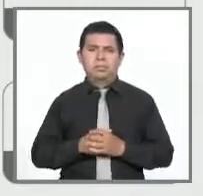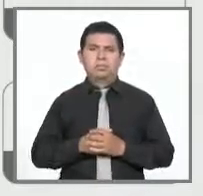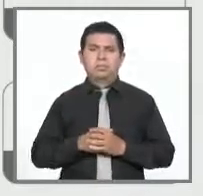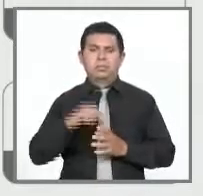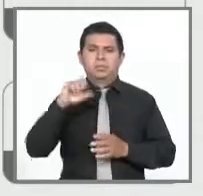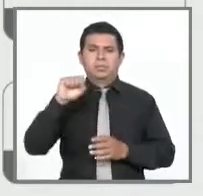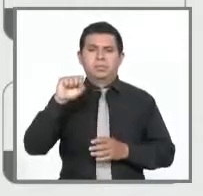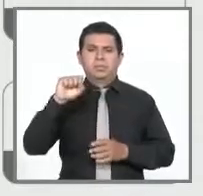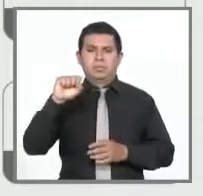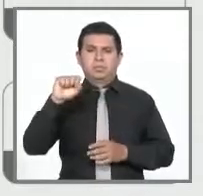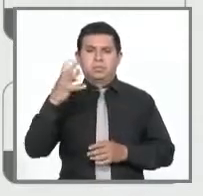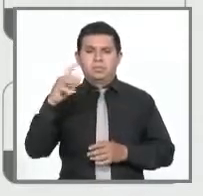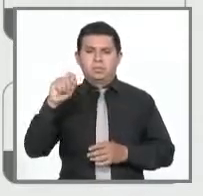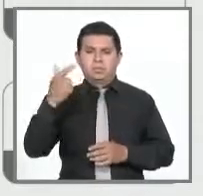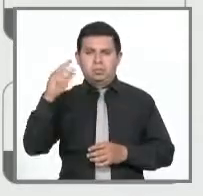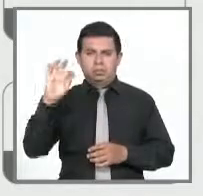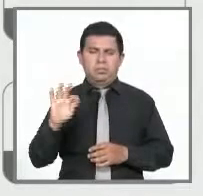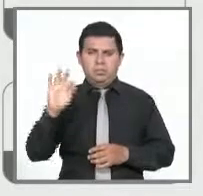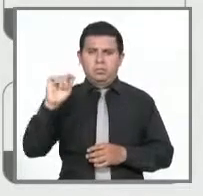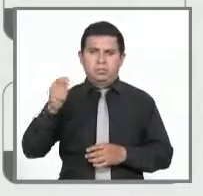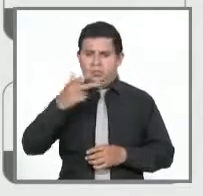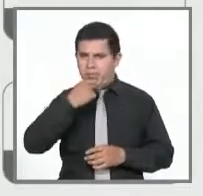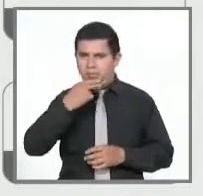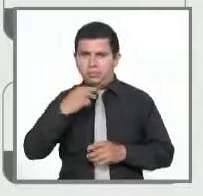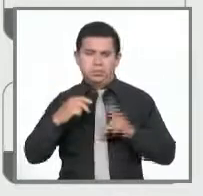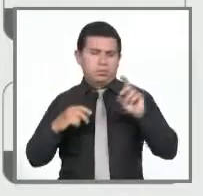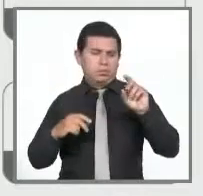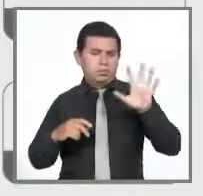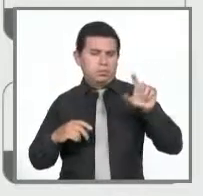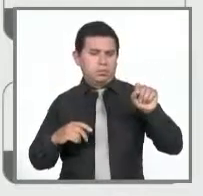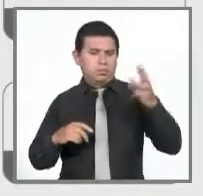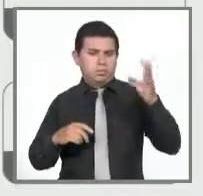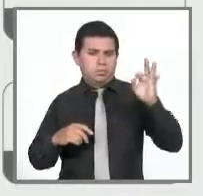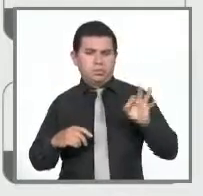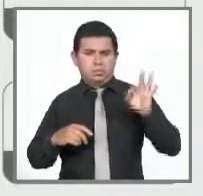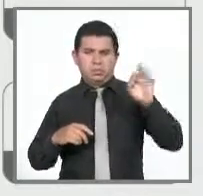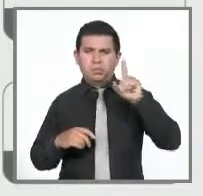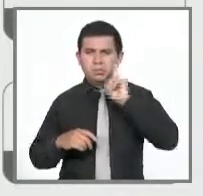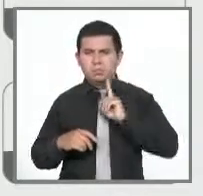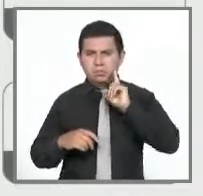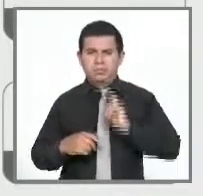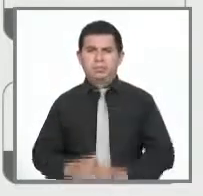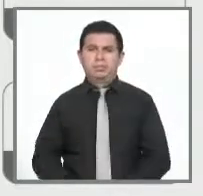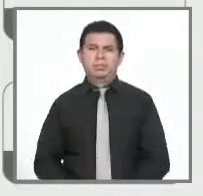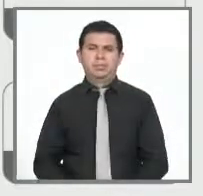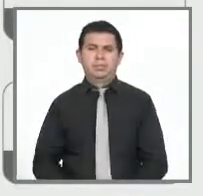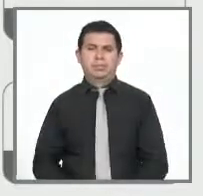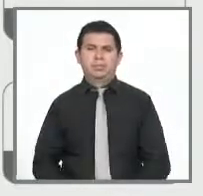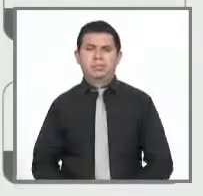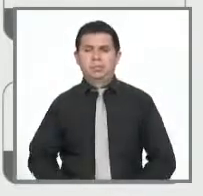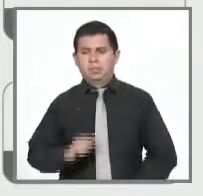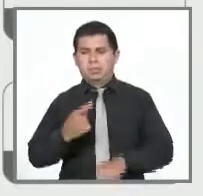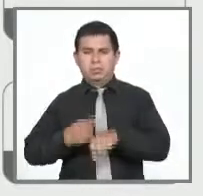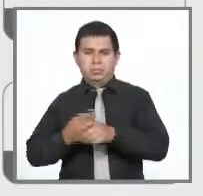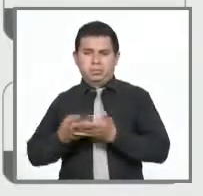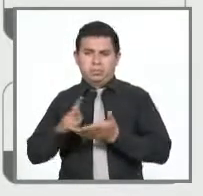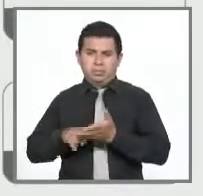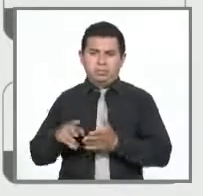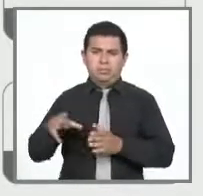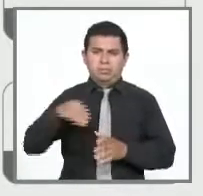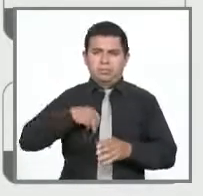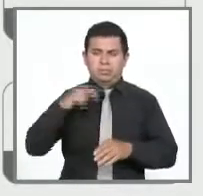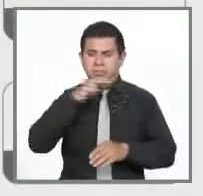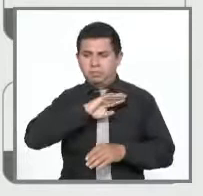64.7 por ciento hombres 35.3 por ciento mujeres las comorbilidades asociadas